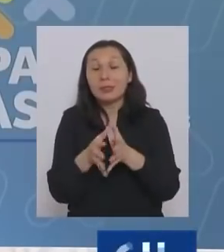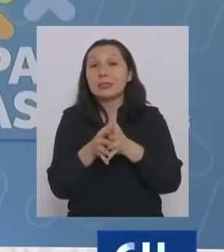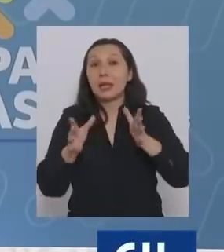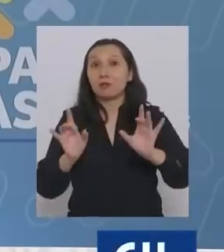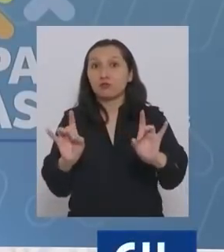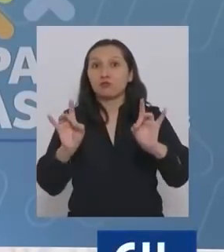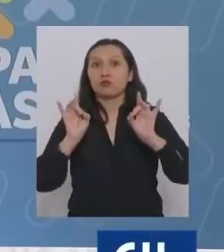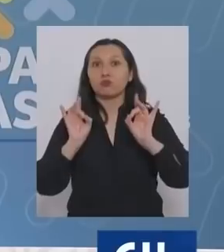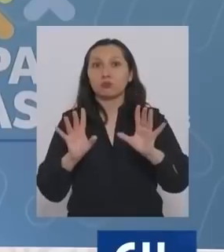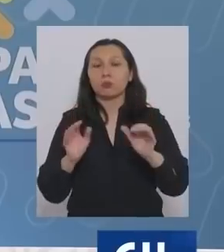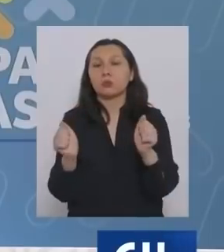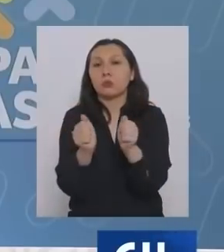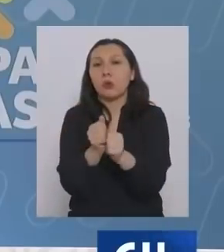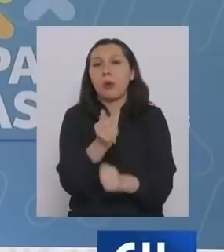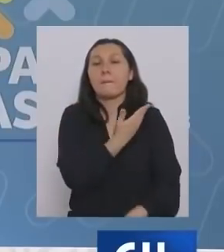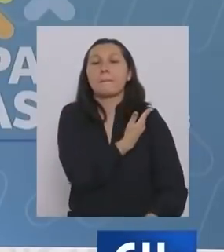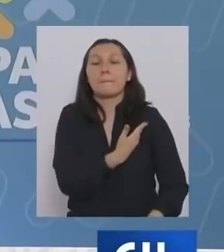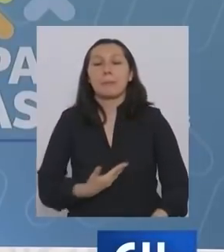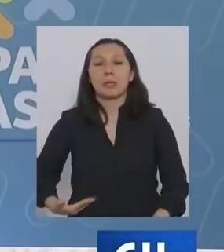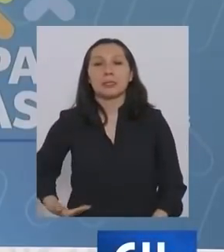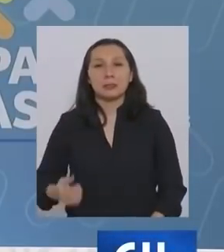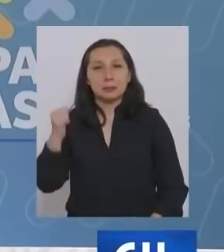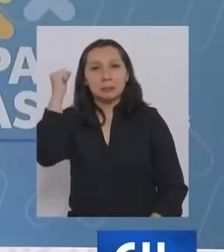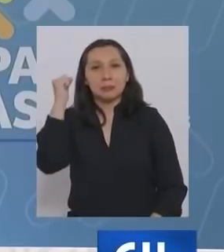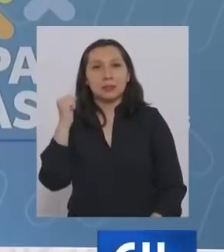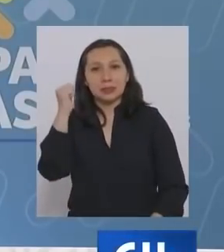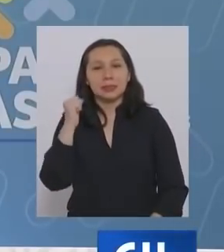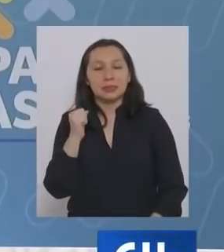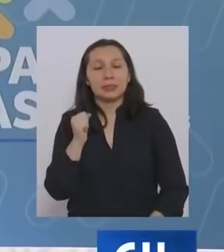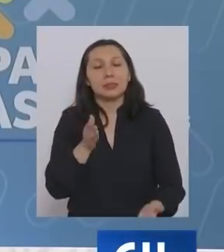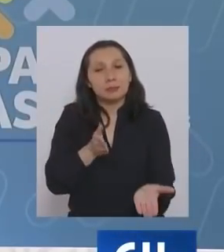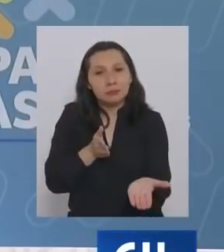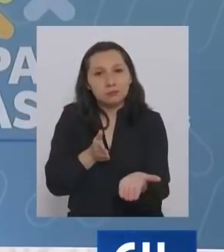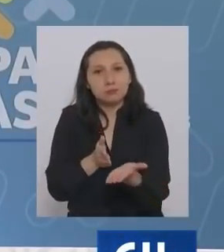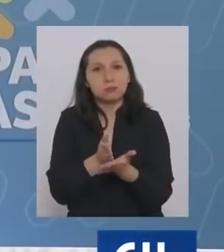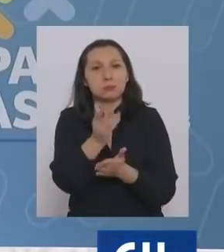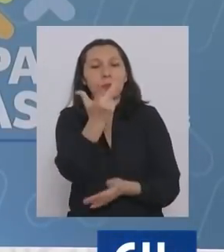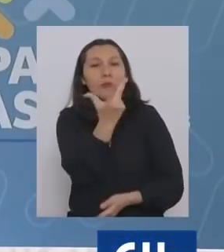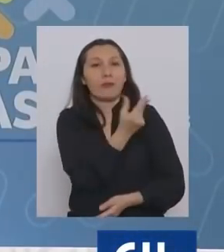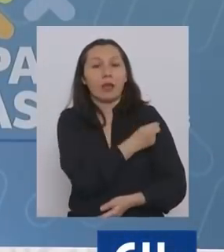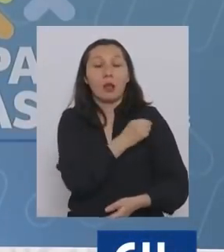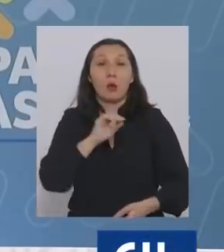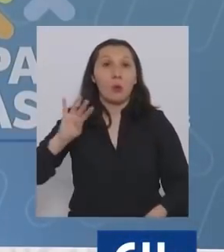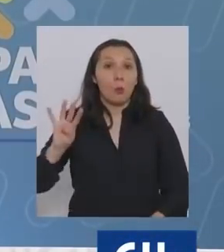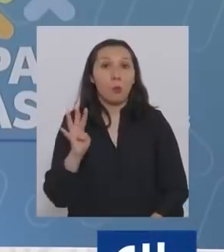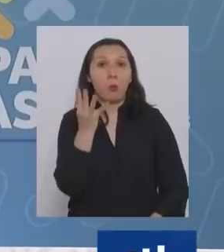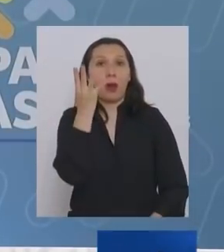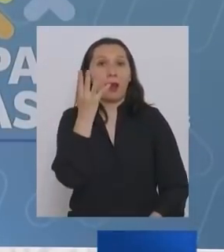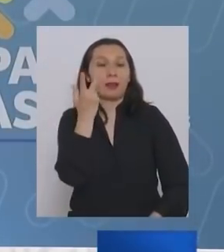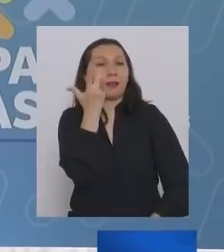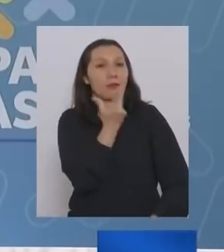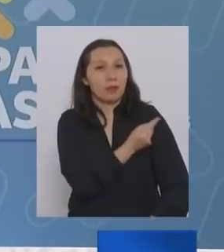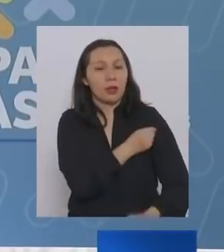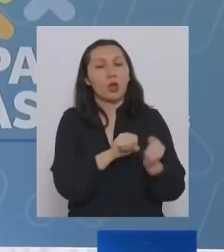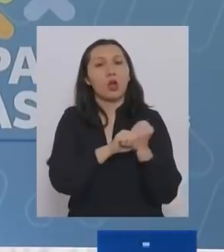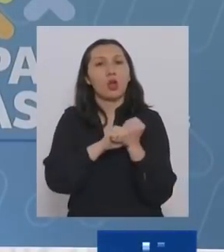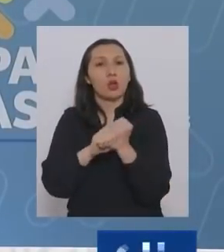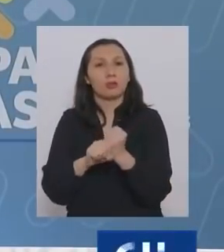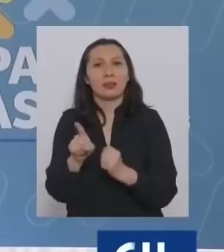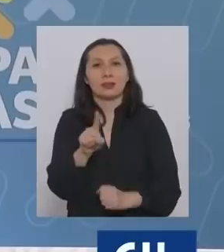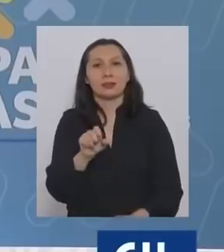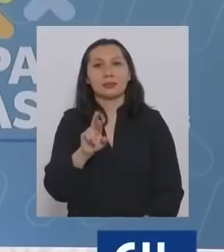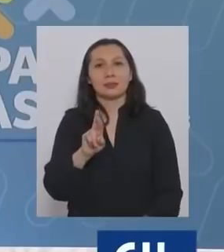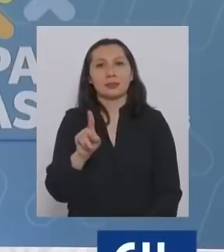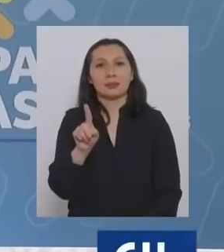hito junto al presidente Sebastián Piñera, que es el inicio de la vacunación con la cuarta dosis contra el